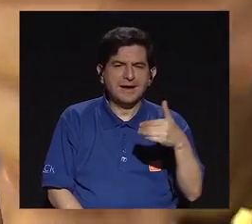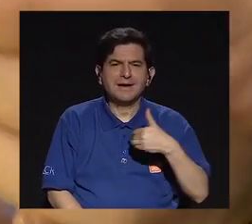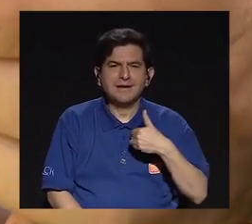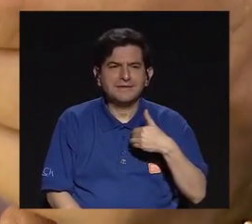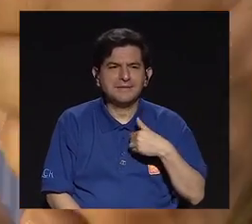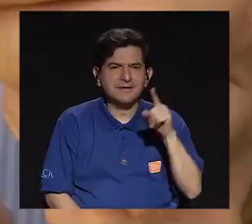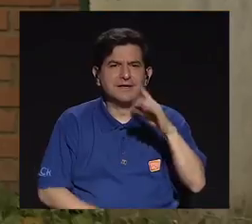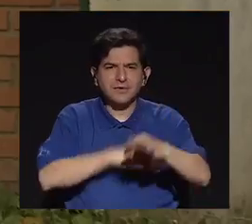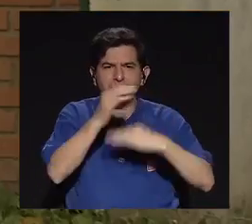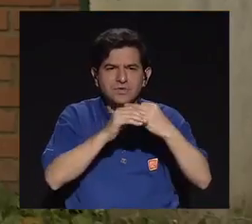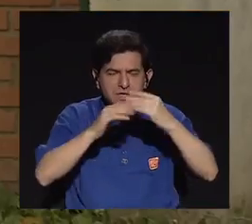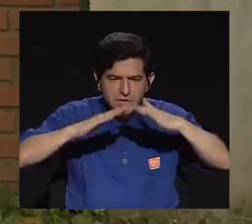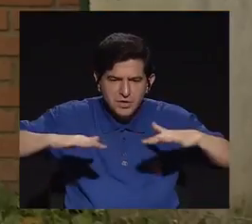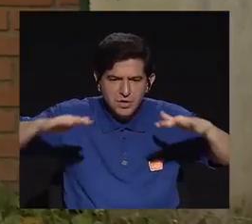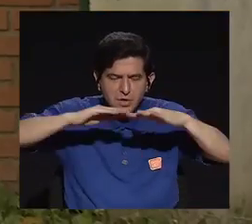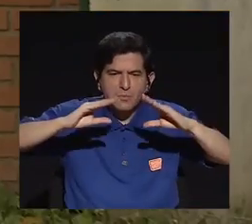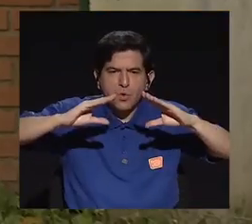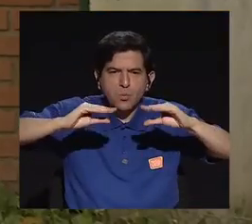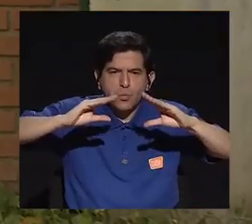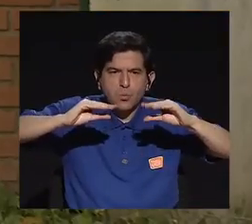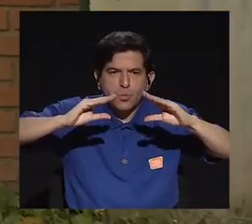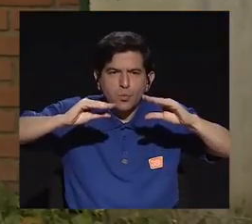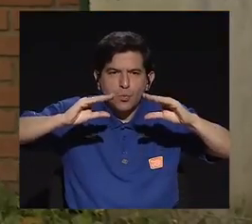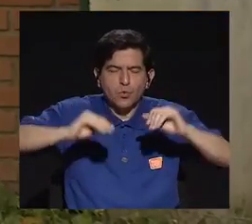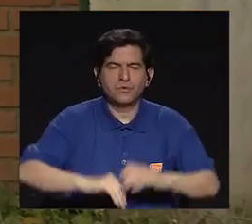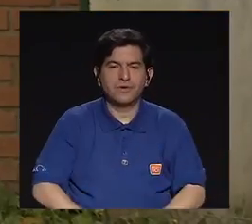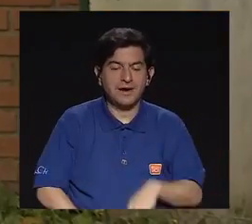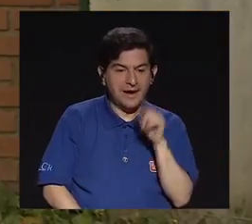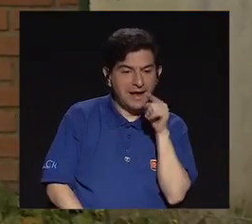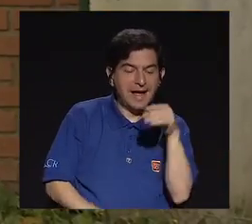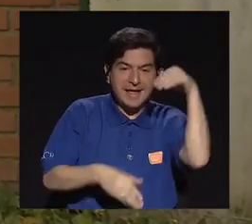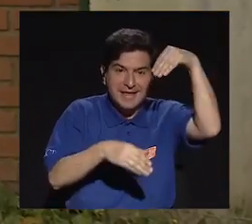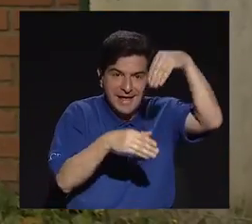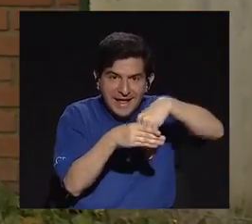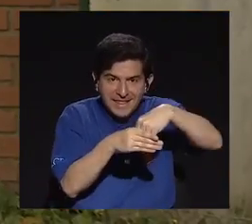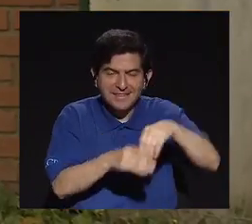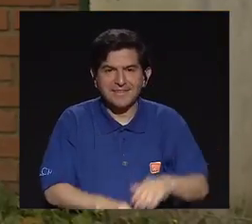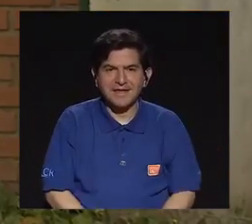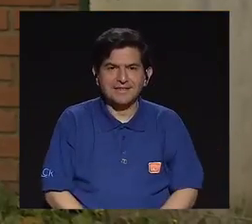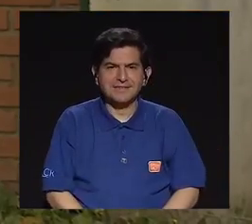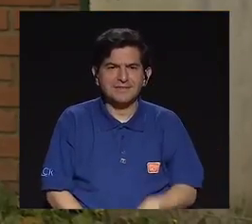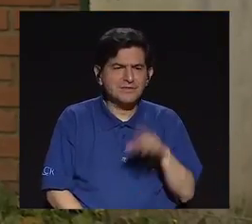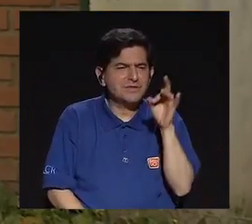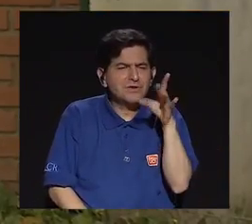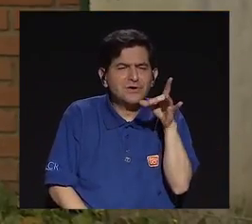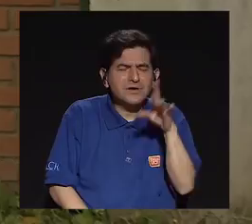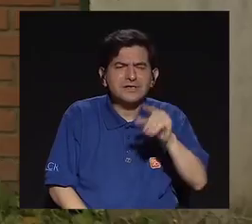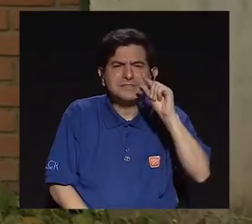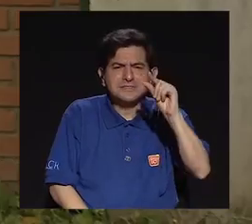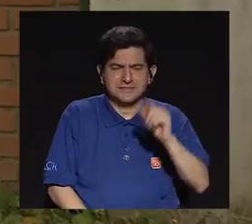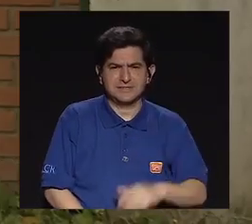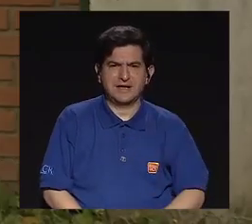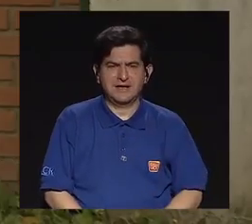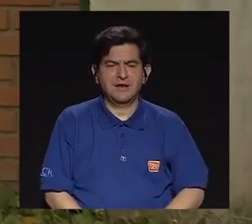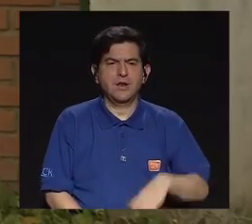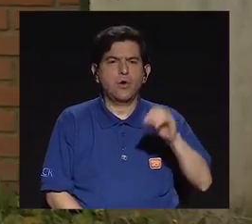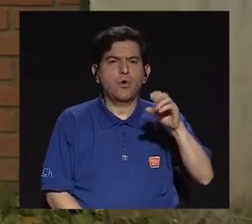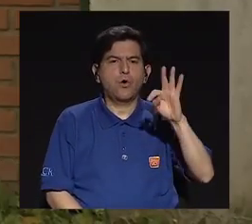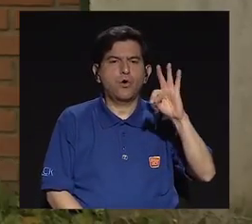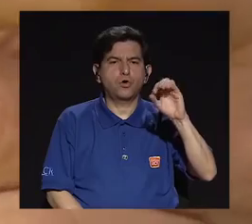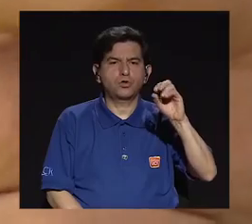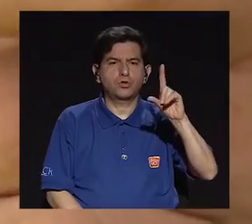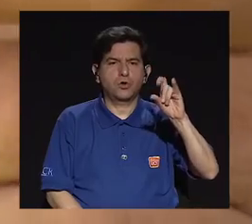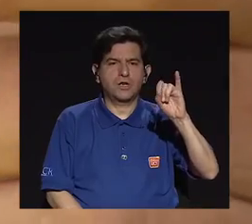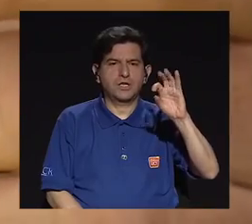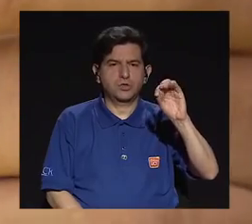por decir así, es como una cama que tiene un colchón de gelatina. Dentro de ese colchón de gelatina están unos cristales muy pequeñitos que se llaman otolitos,